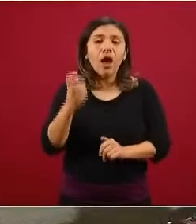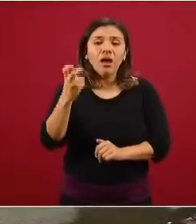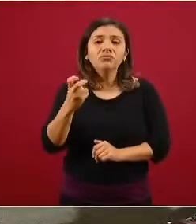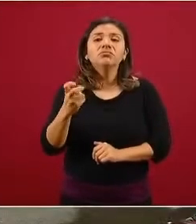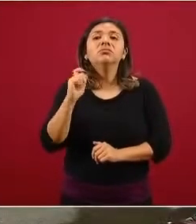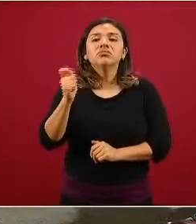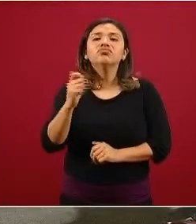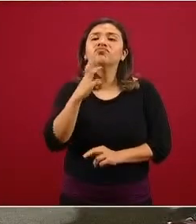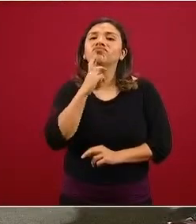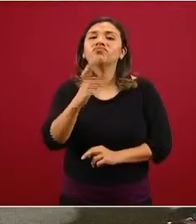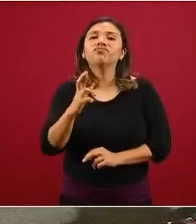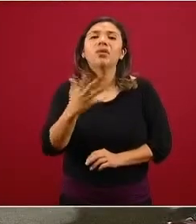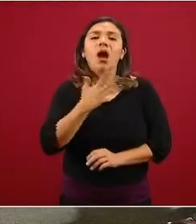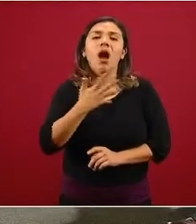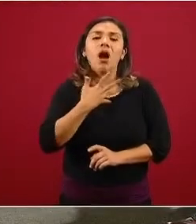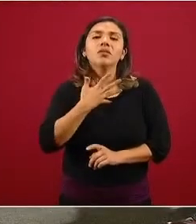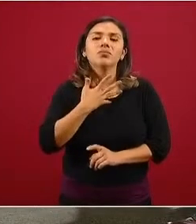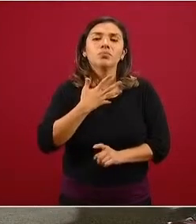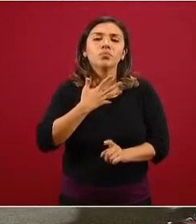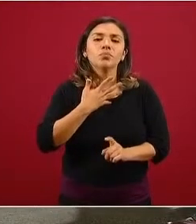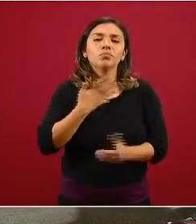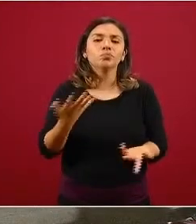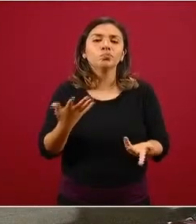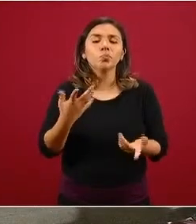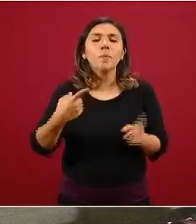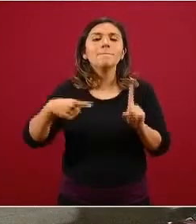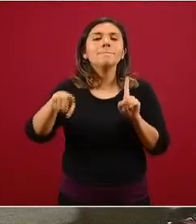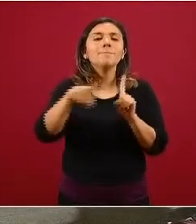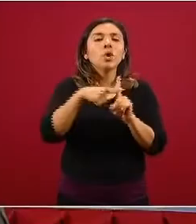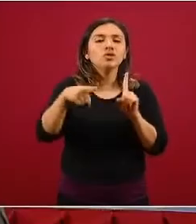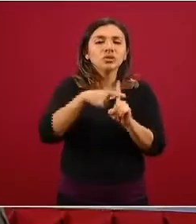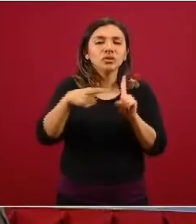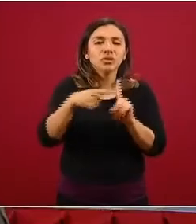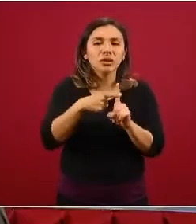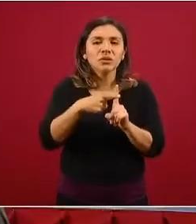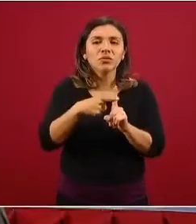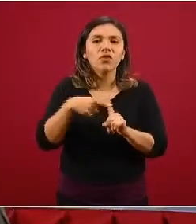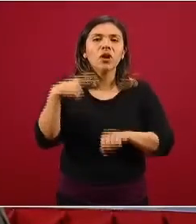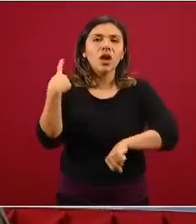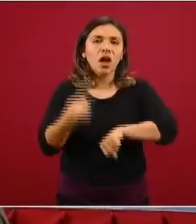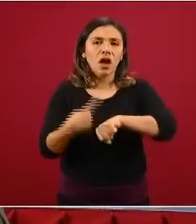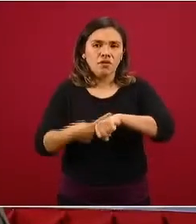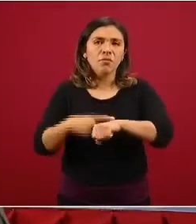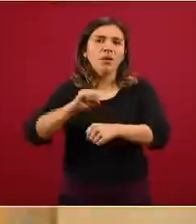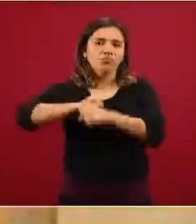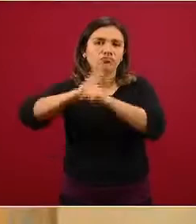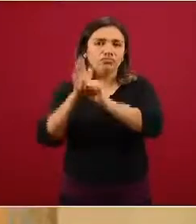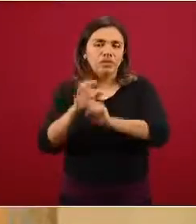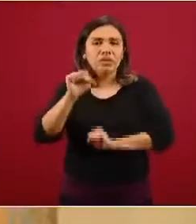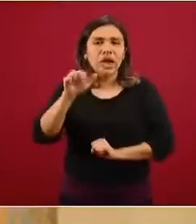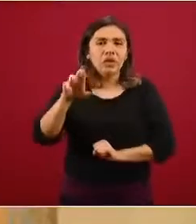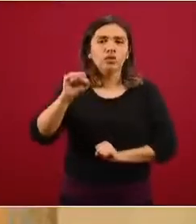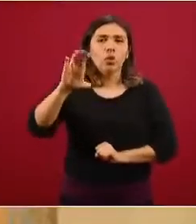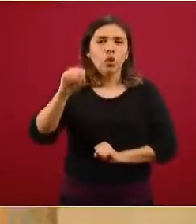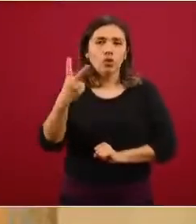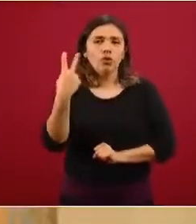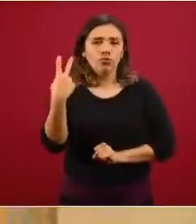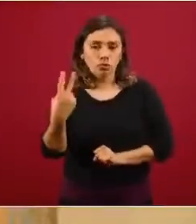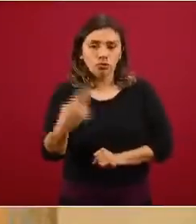resultado con un resultado, valga la redundancia, positivo a SARS-CoV-2.